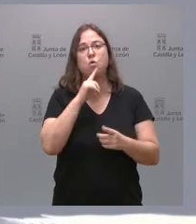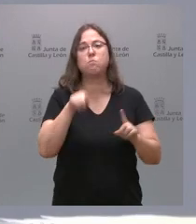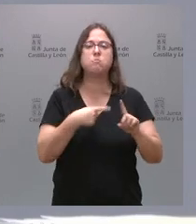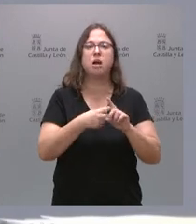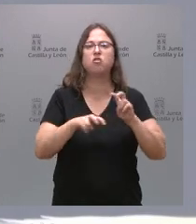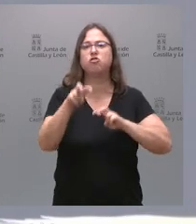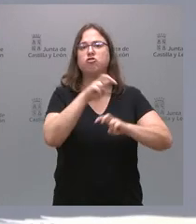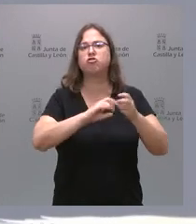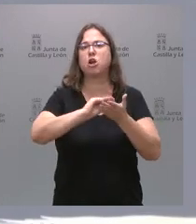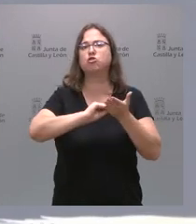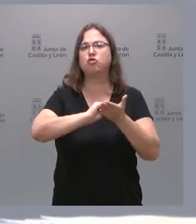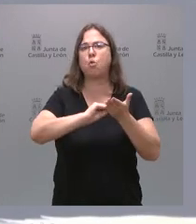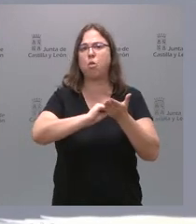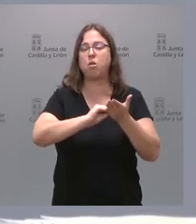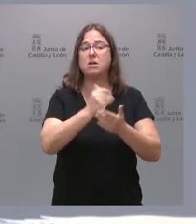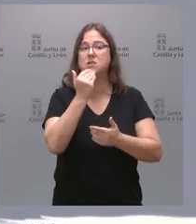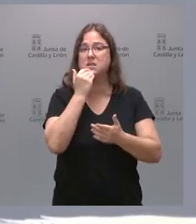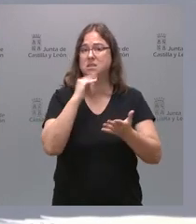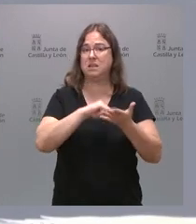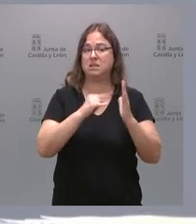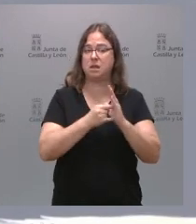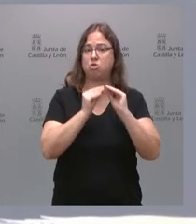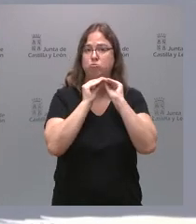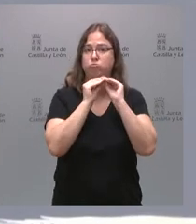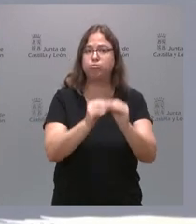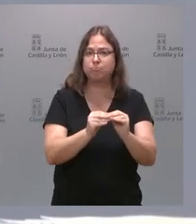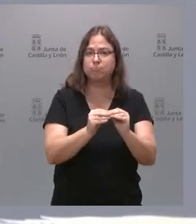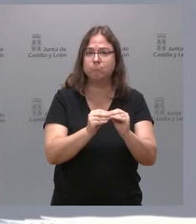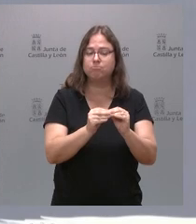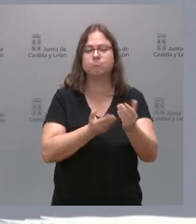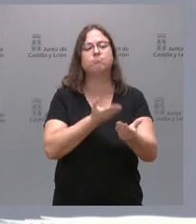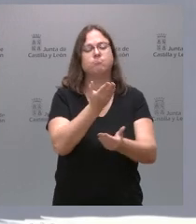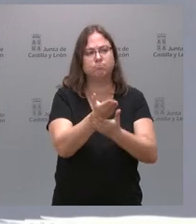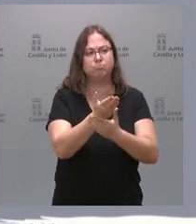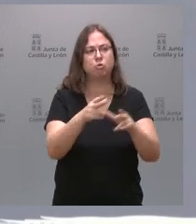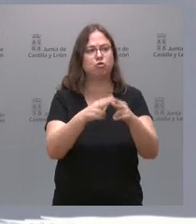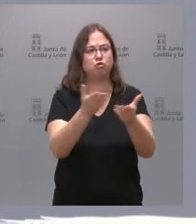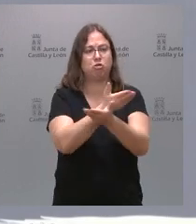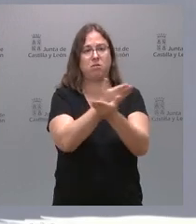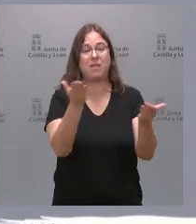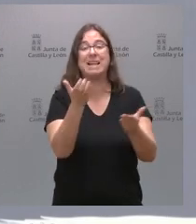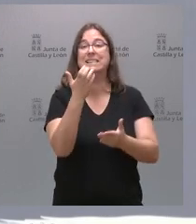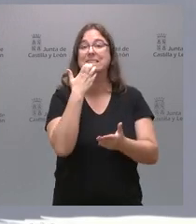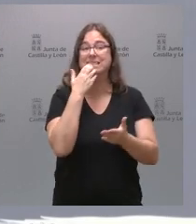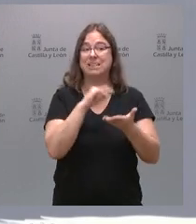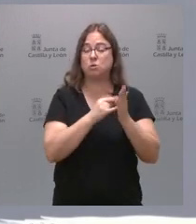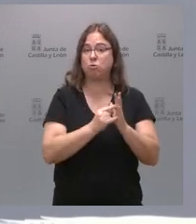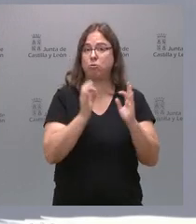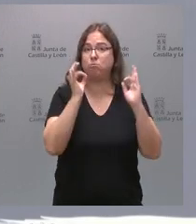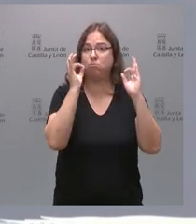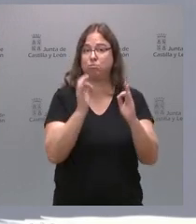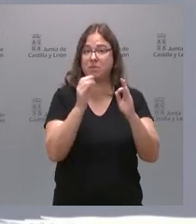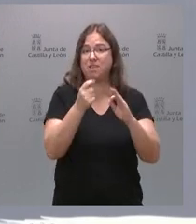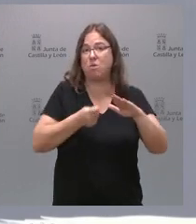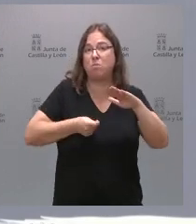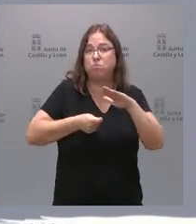la solución definitiva que cuando los técnicos la planten pues la presentaremos Al conjunto de la sociedad sin esa solución definitiva se requiere una